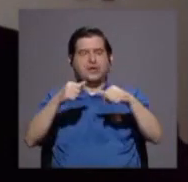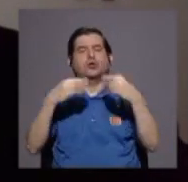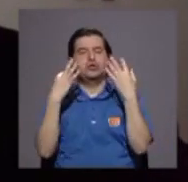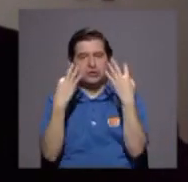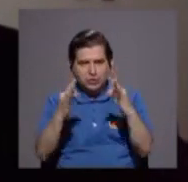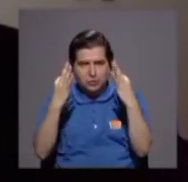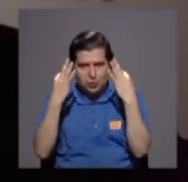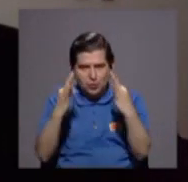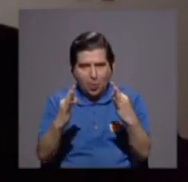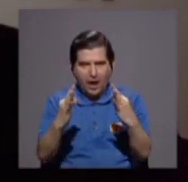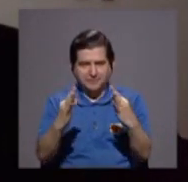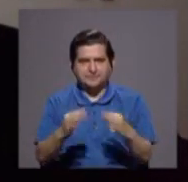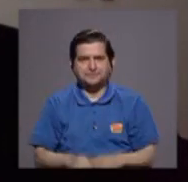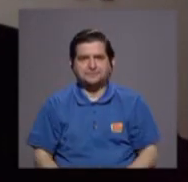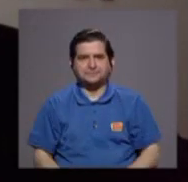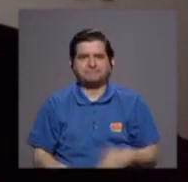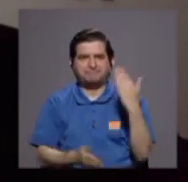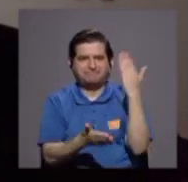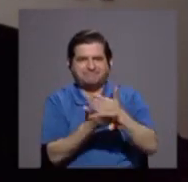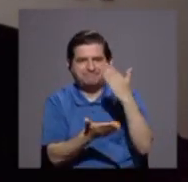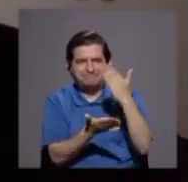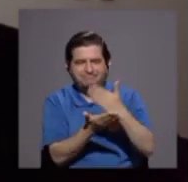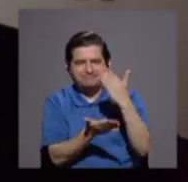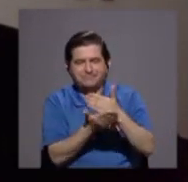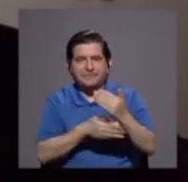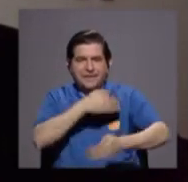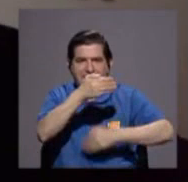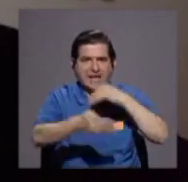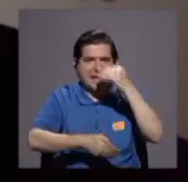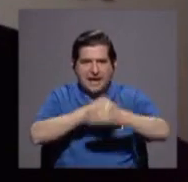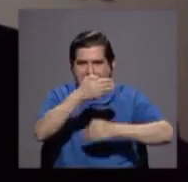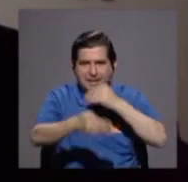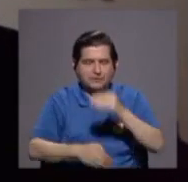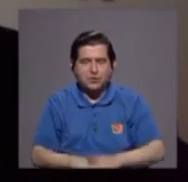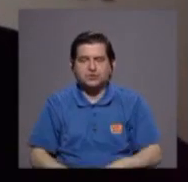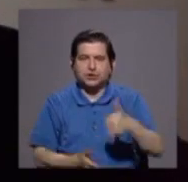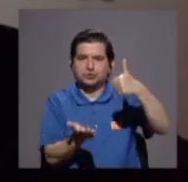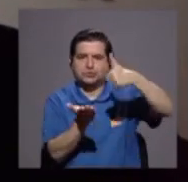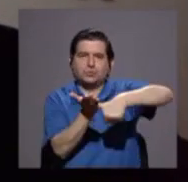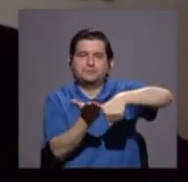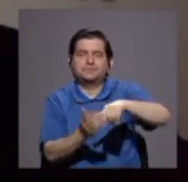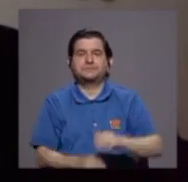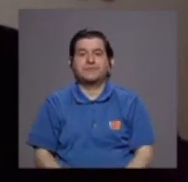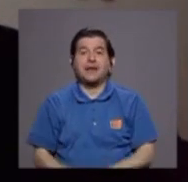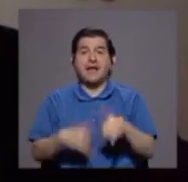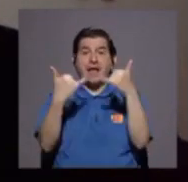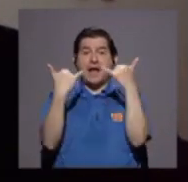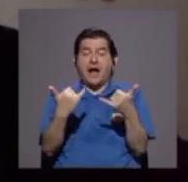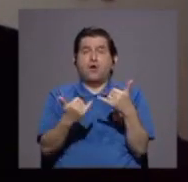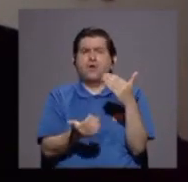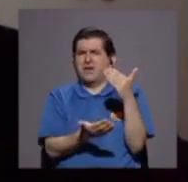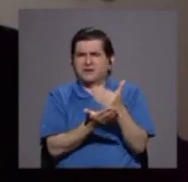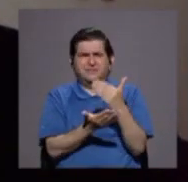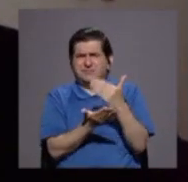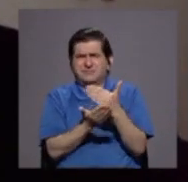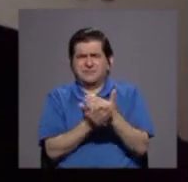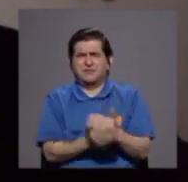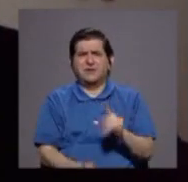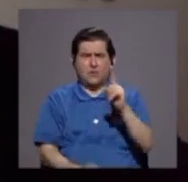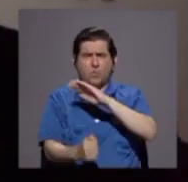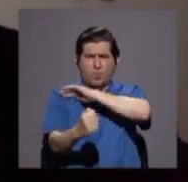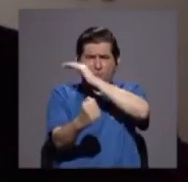supuesto, de interferir de alguna manera en el proceso electoral. Ahora, ¿cómo se puede interferir desde una